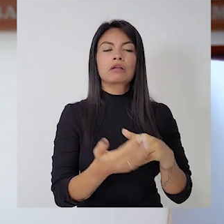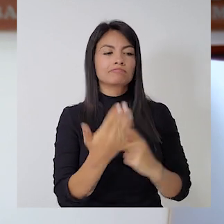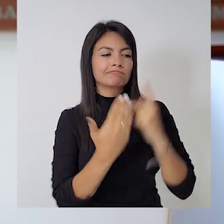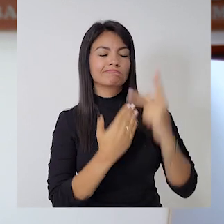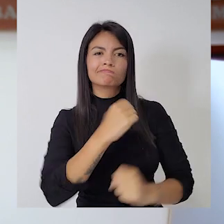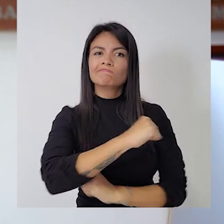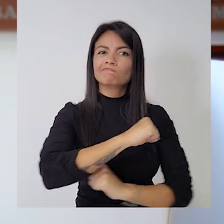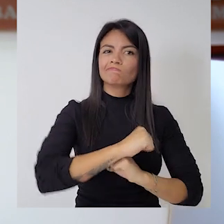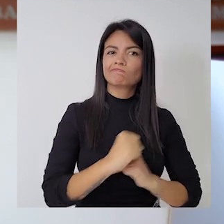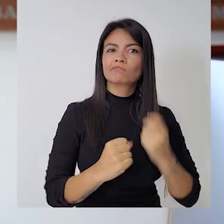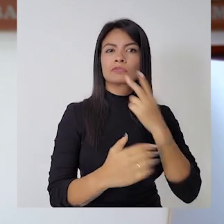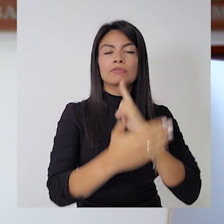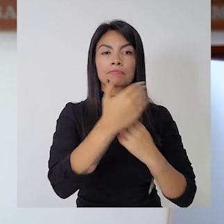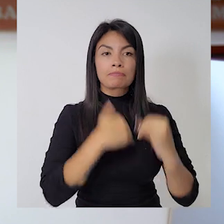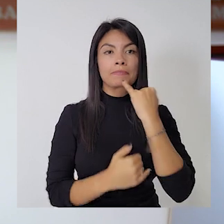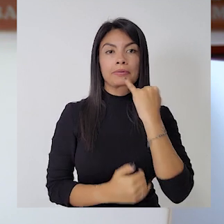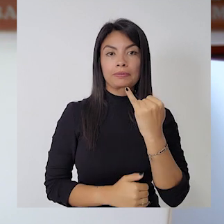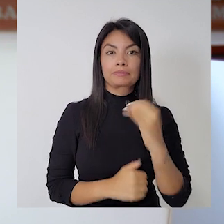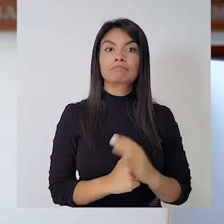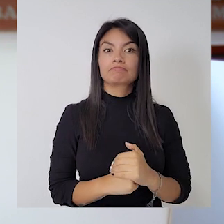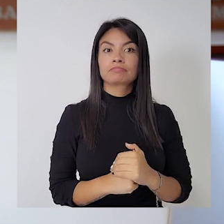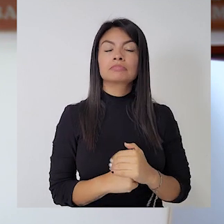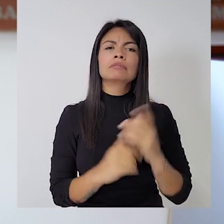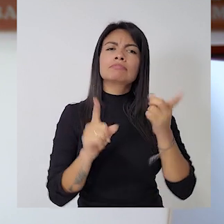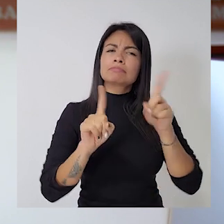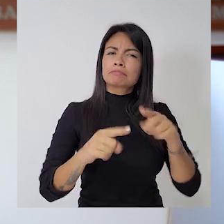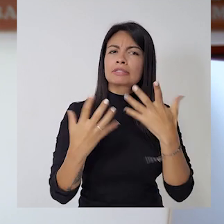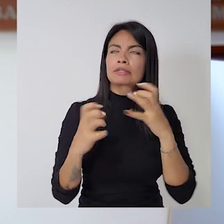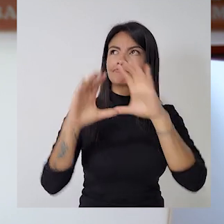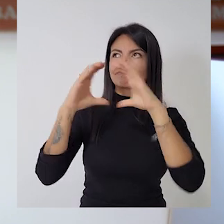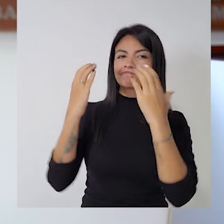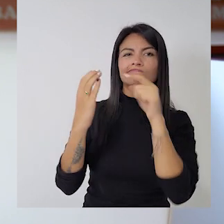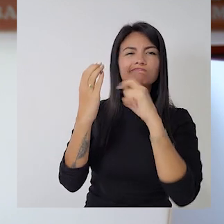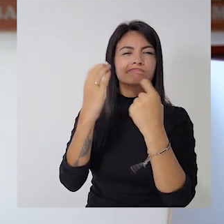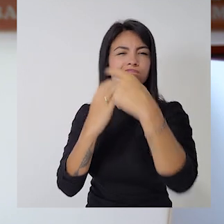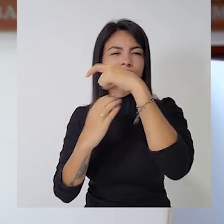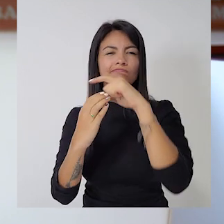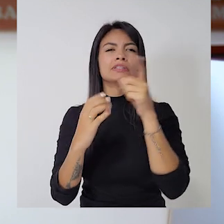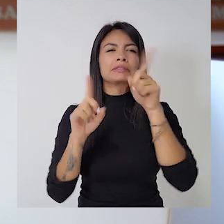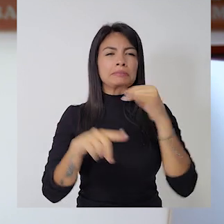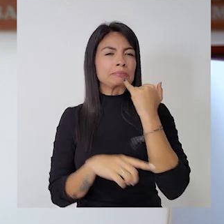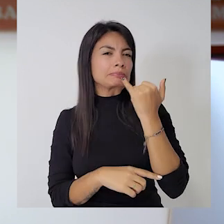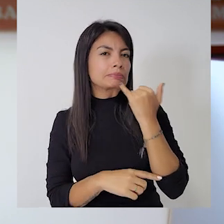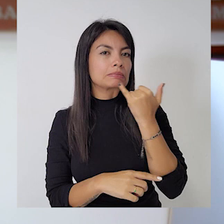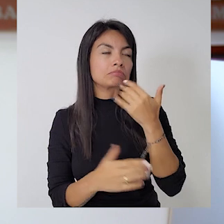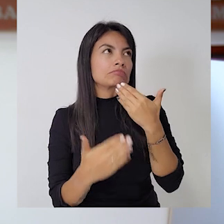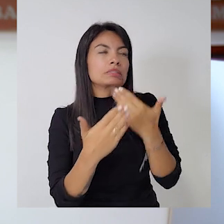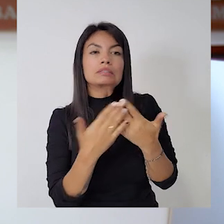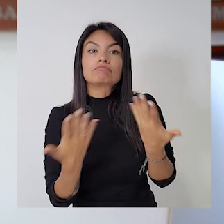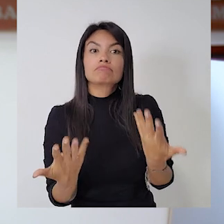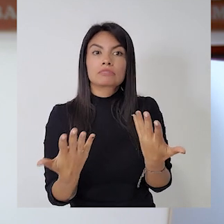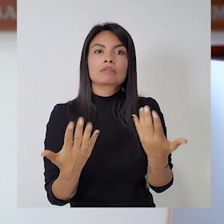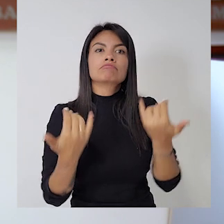este gran proyecto de ser no solo trilingües, sino también de seguirse proyectando hacia el mundo con otros idiomas. Gracias